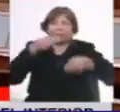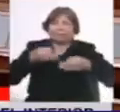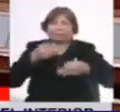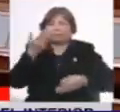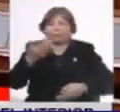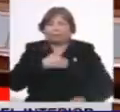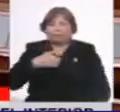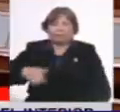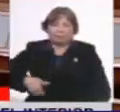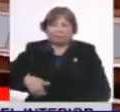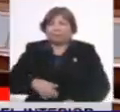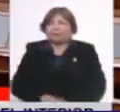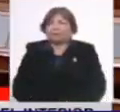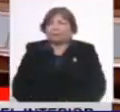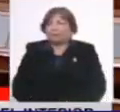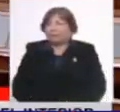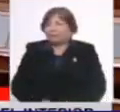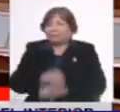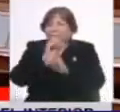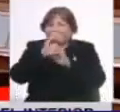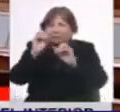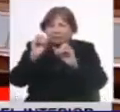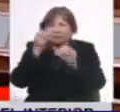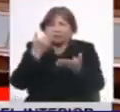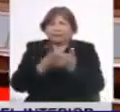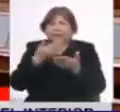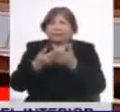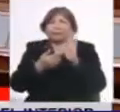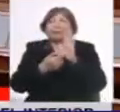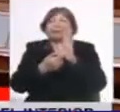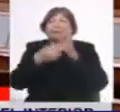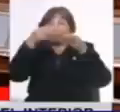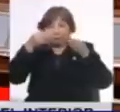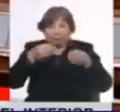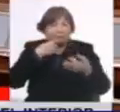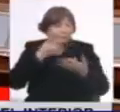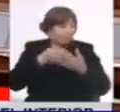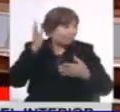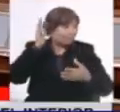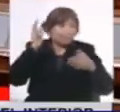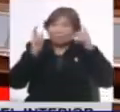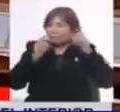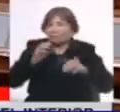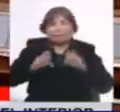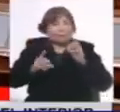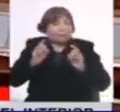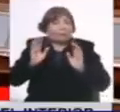parte del presidente de la República, sin ninguna prueba. Porque según he escuchado, no